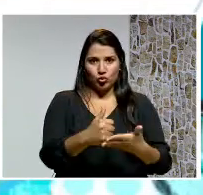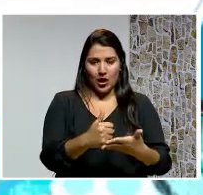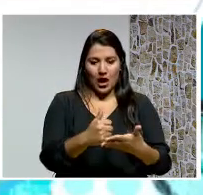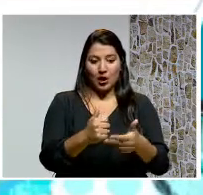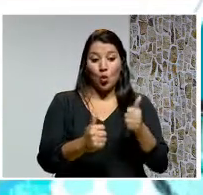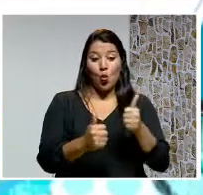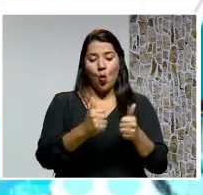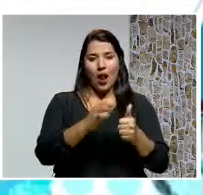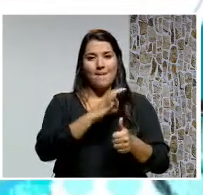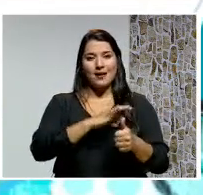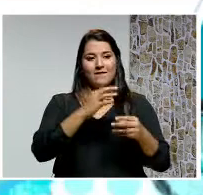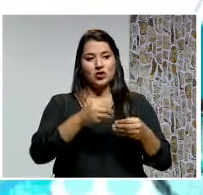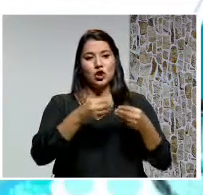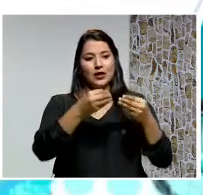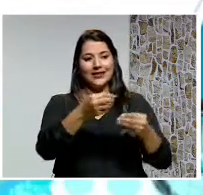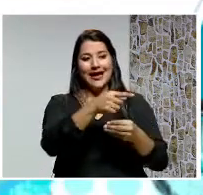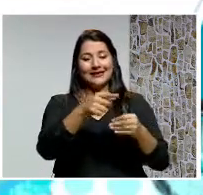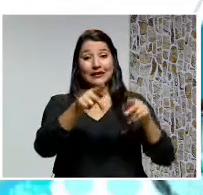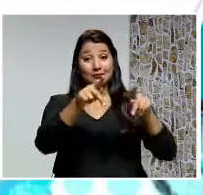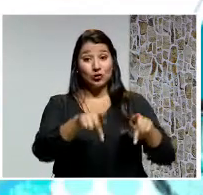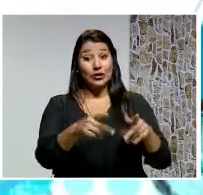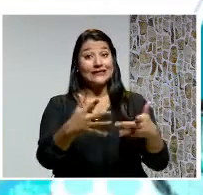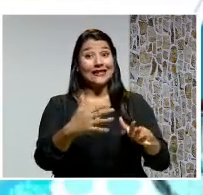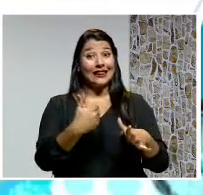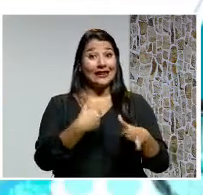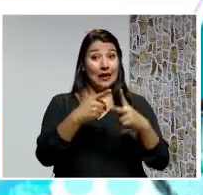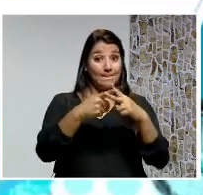o quieran adquirir un crédito en colones?